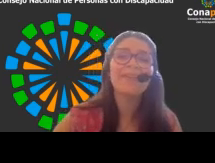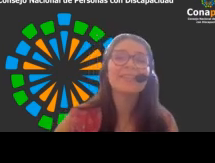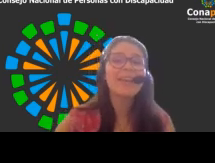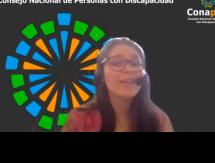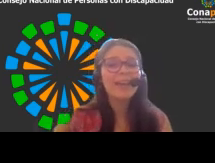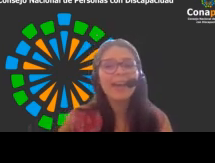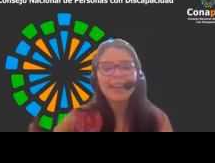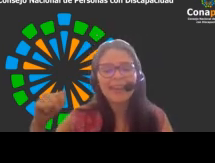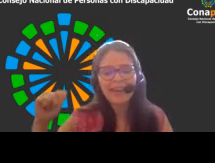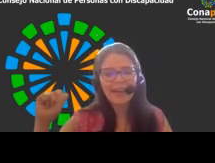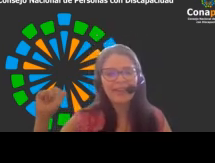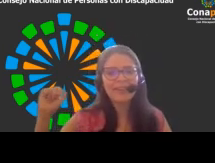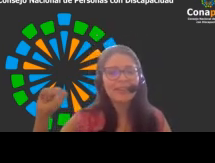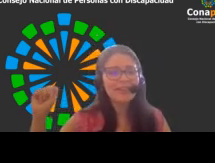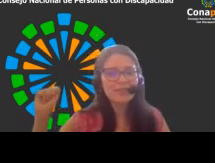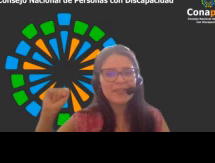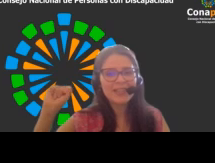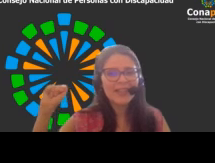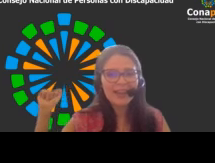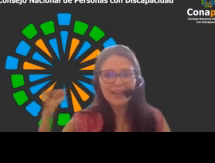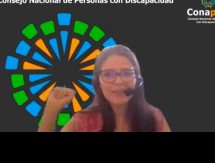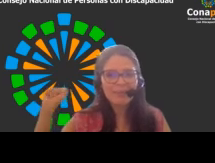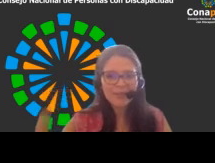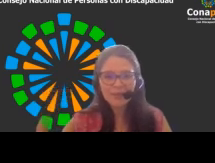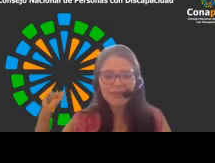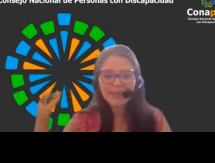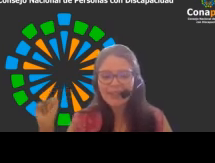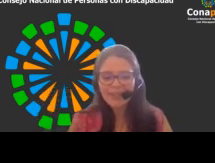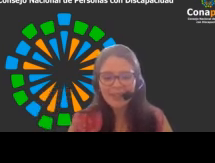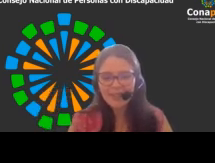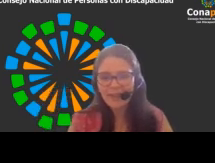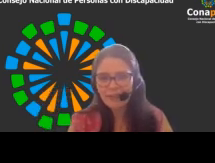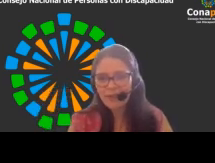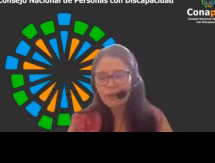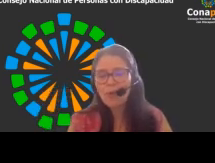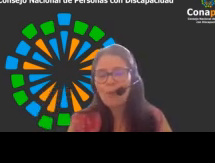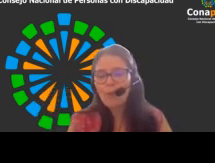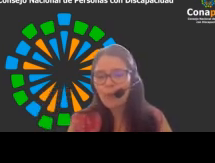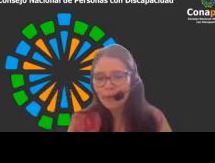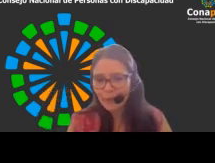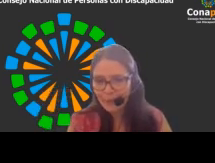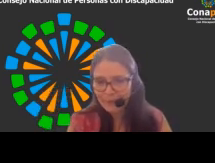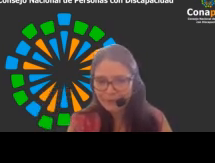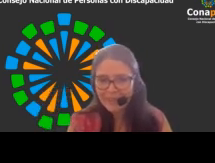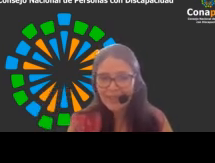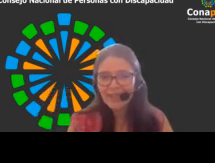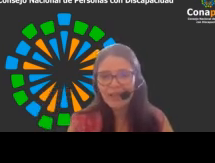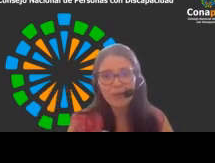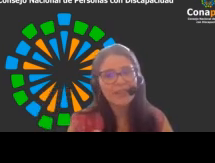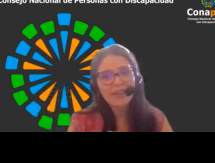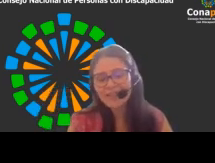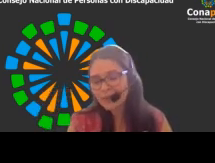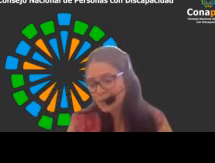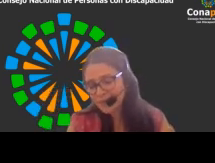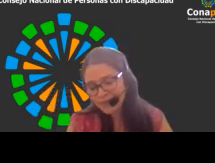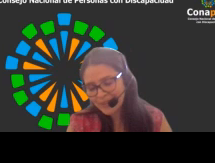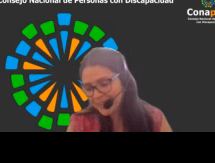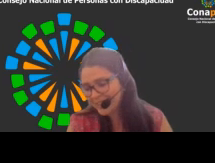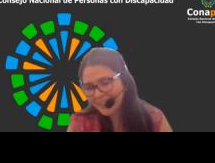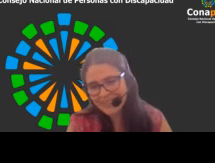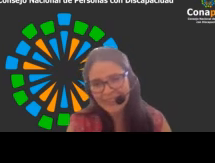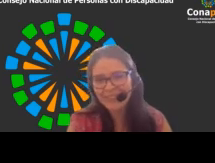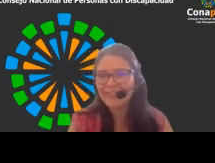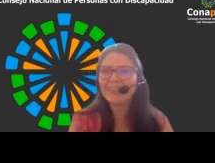Perdón es que de verdad aquí atrás de la oficina alguien pasó y está hablando muy duro y no estaba diciendo